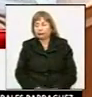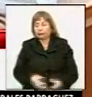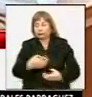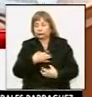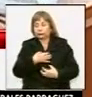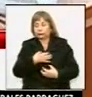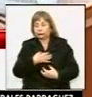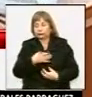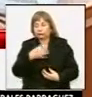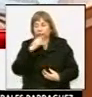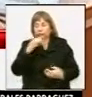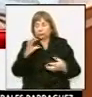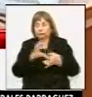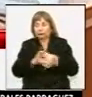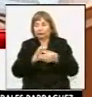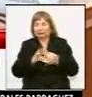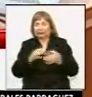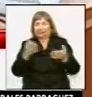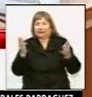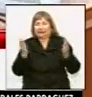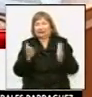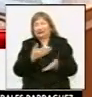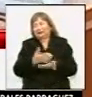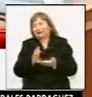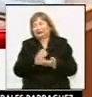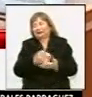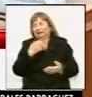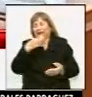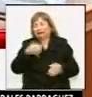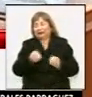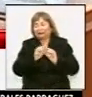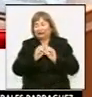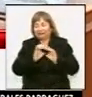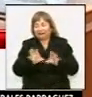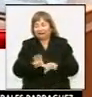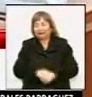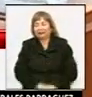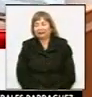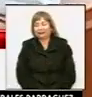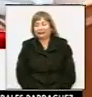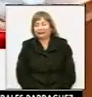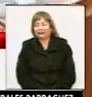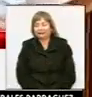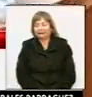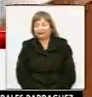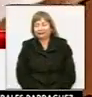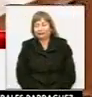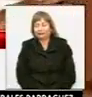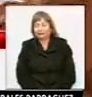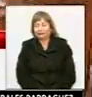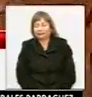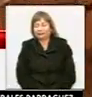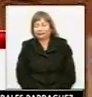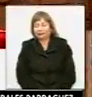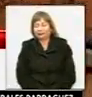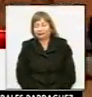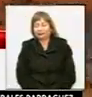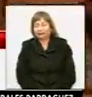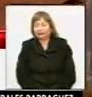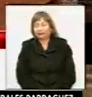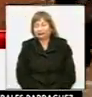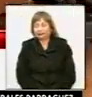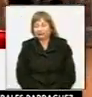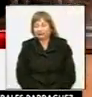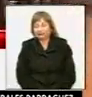y he dicho, soy solidaria, pero si no, las cosas son claras. Bien, congresista, le estamos tomando sus